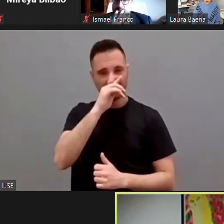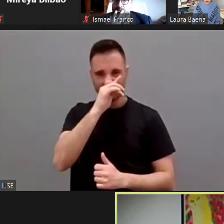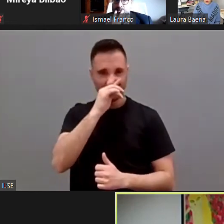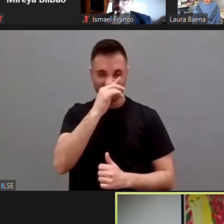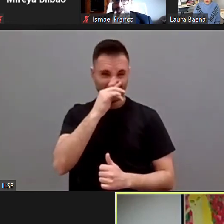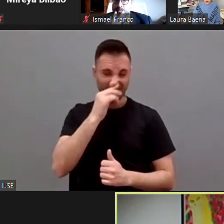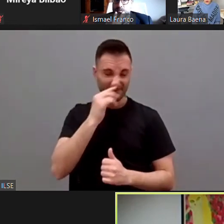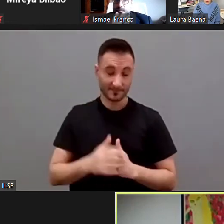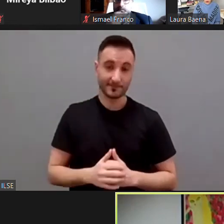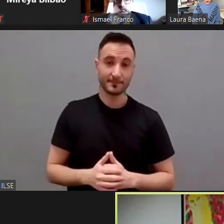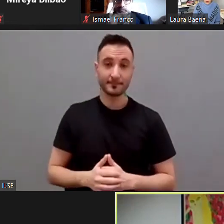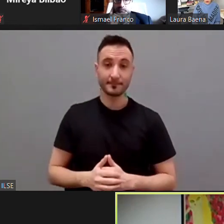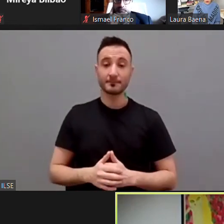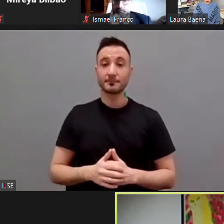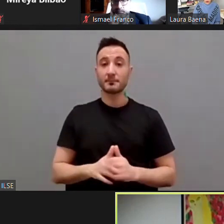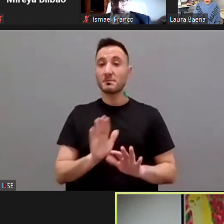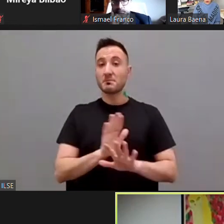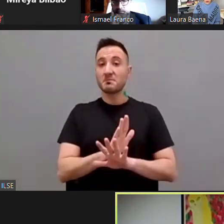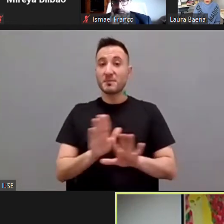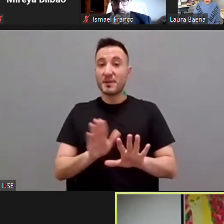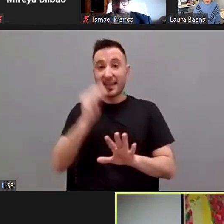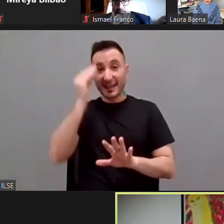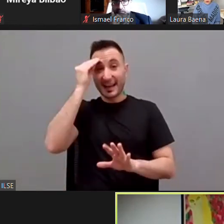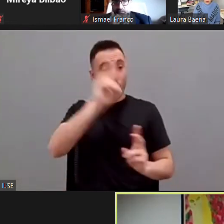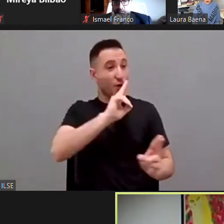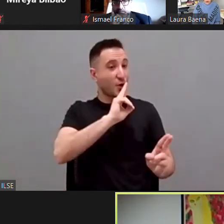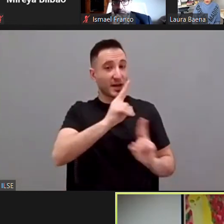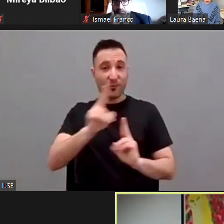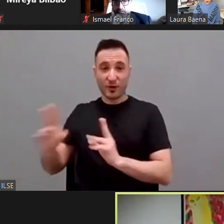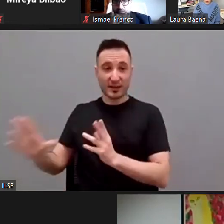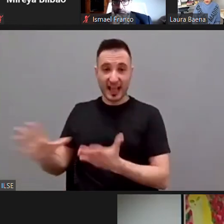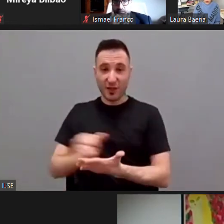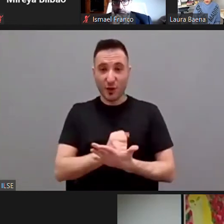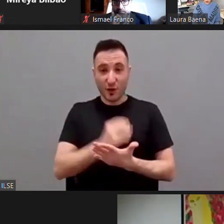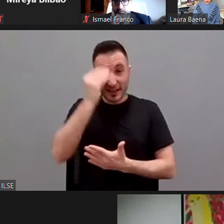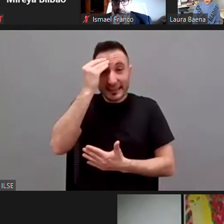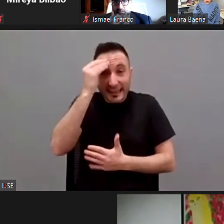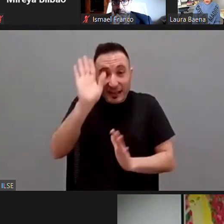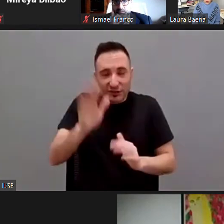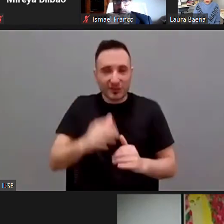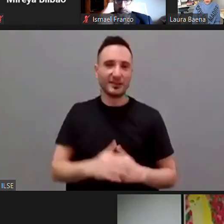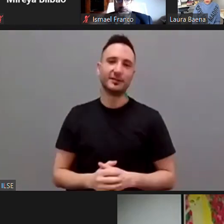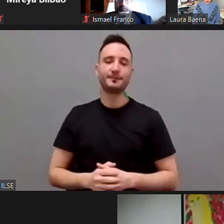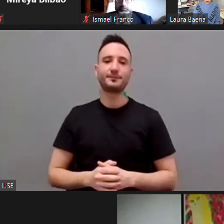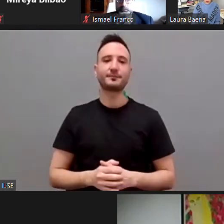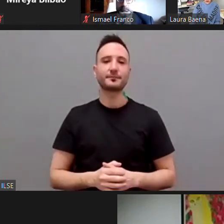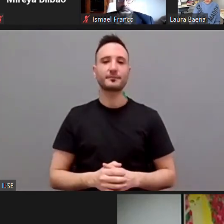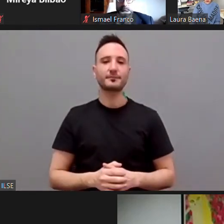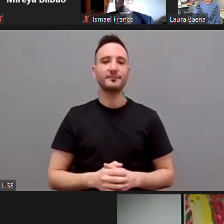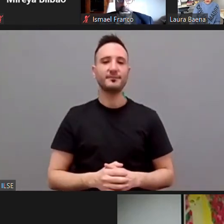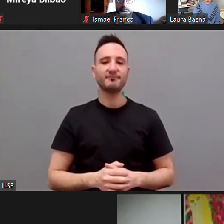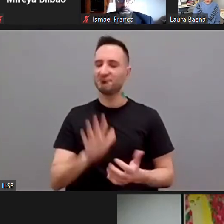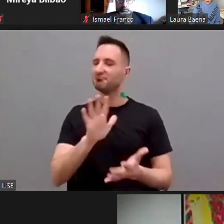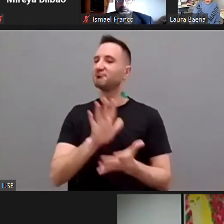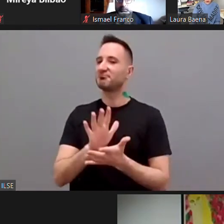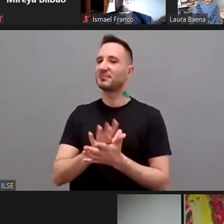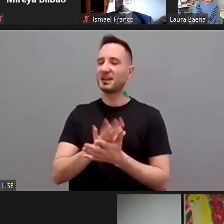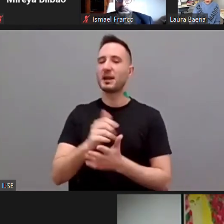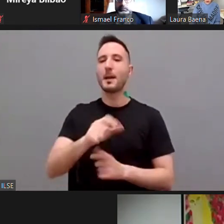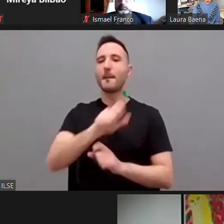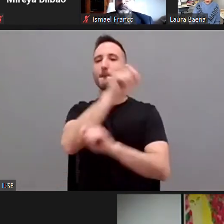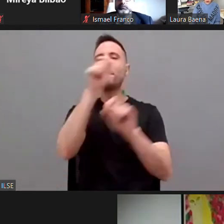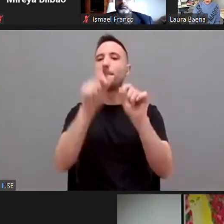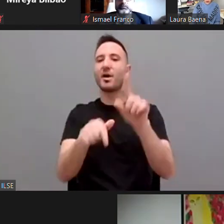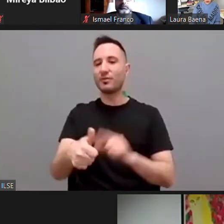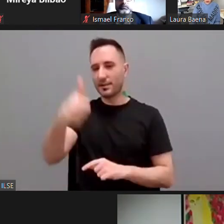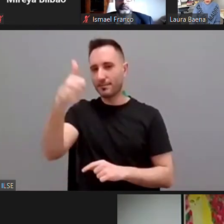Bueno, no sé si creo que más o menos he dado respuesta a lo que me preguntabas. Bueno, como hay más preguntas, yo creo que podremos extender,